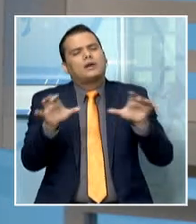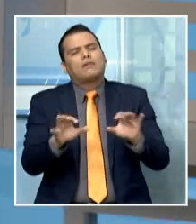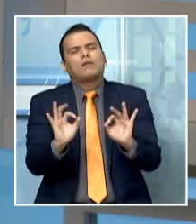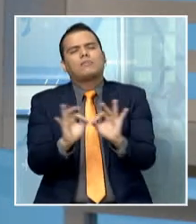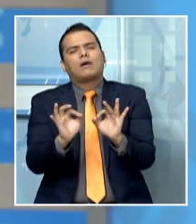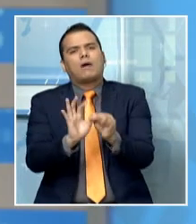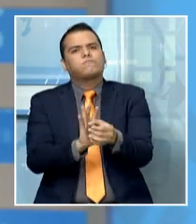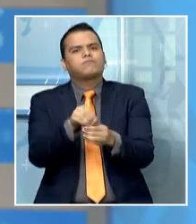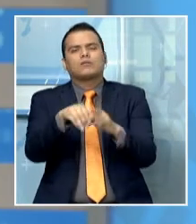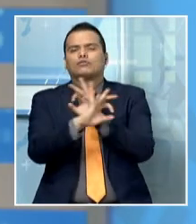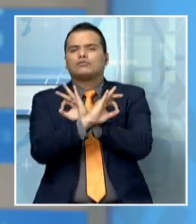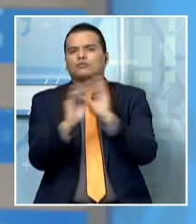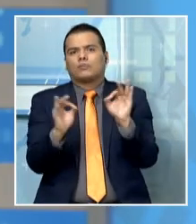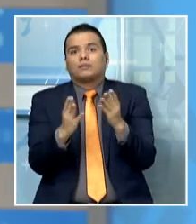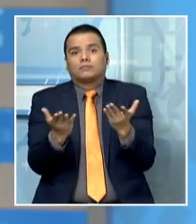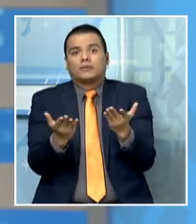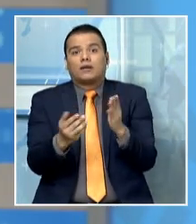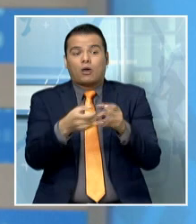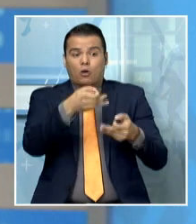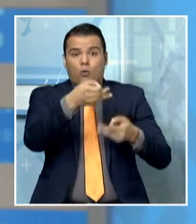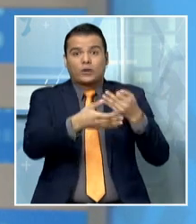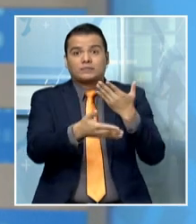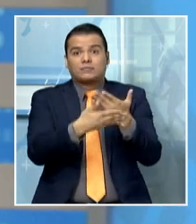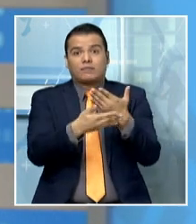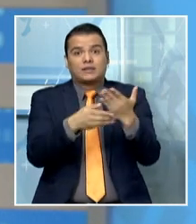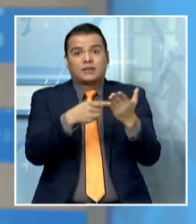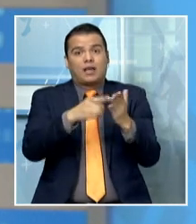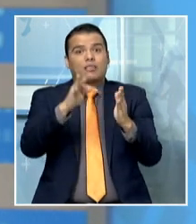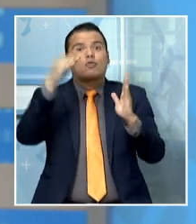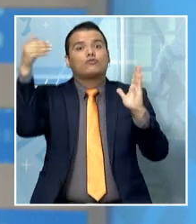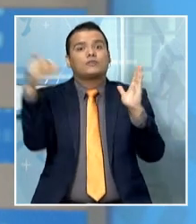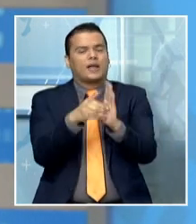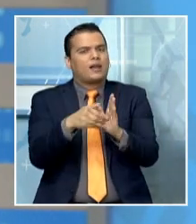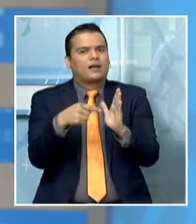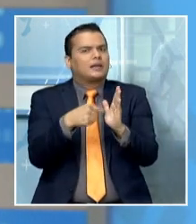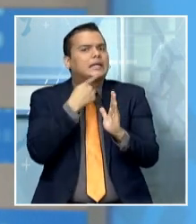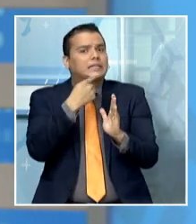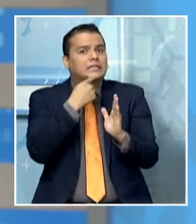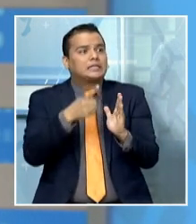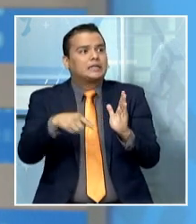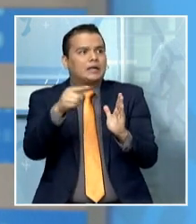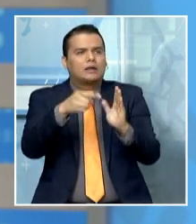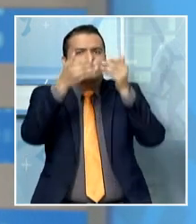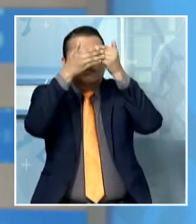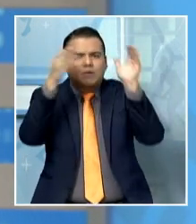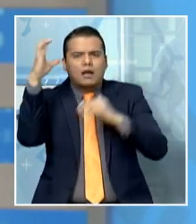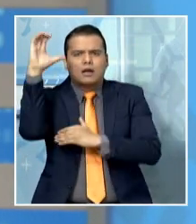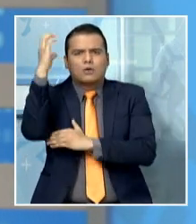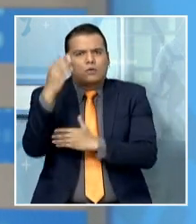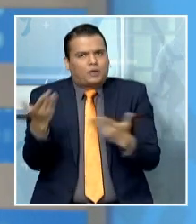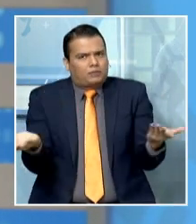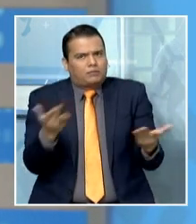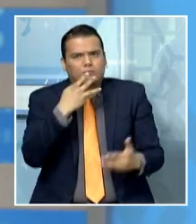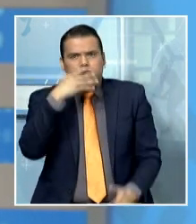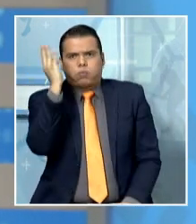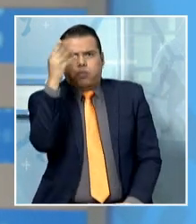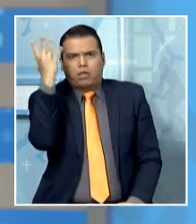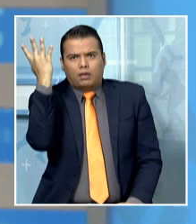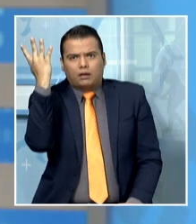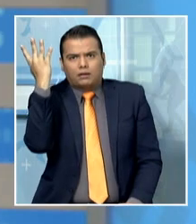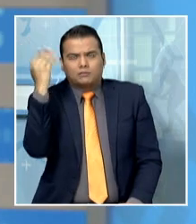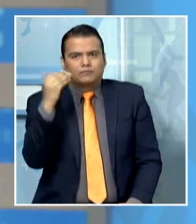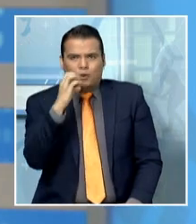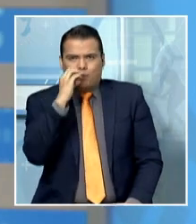en la entidad esto tras un fallo de una acción de tutela que señaló que se ha violado el principio constitucional de laicidad del